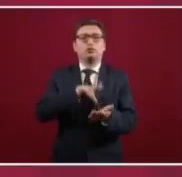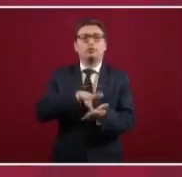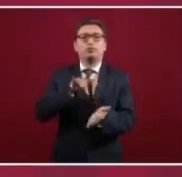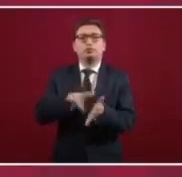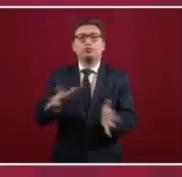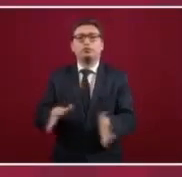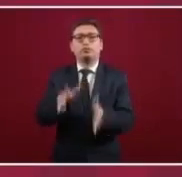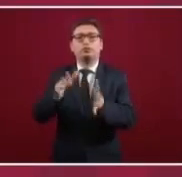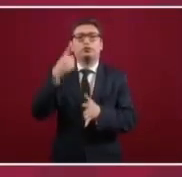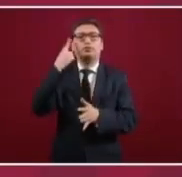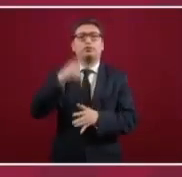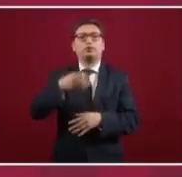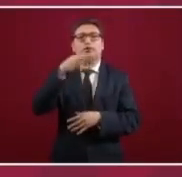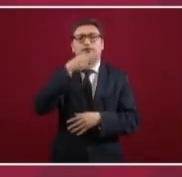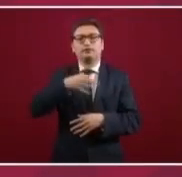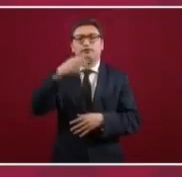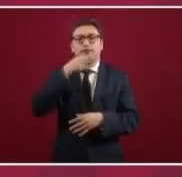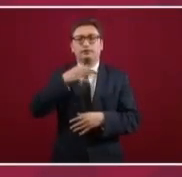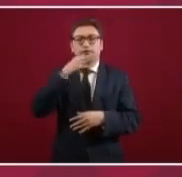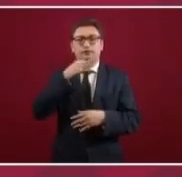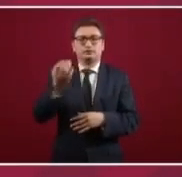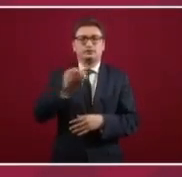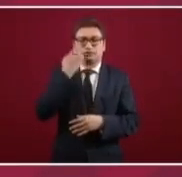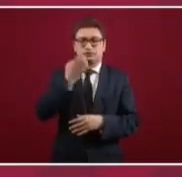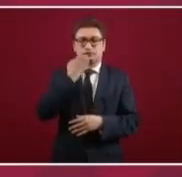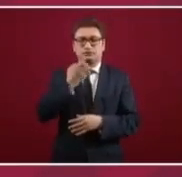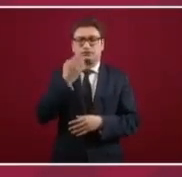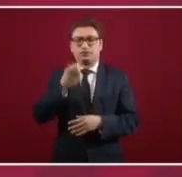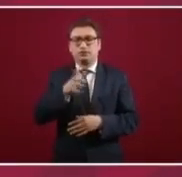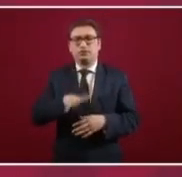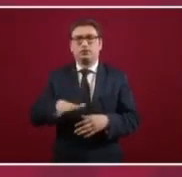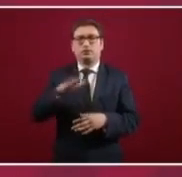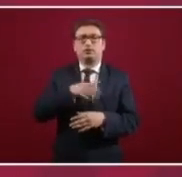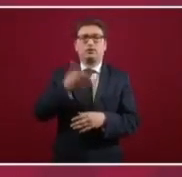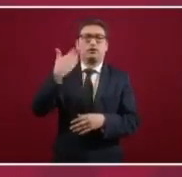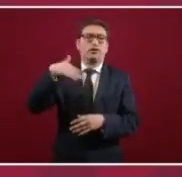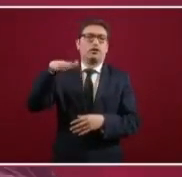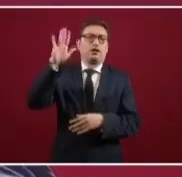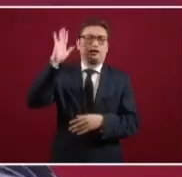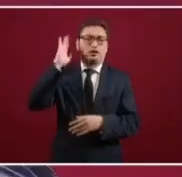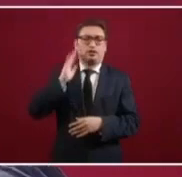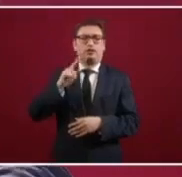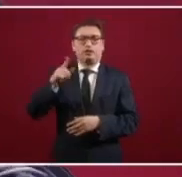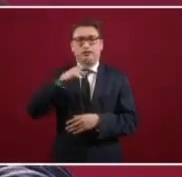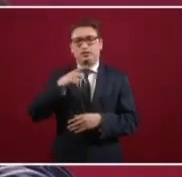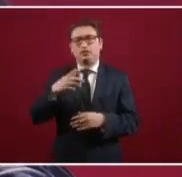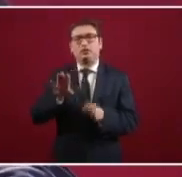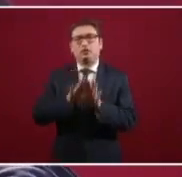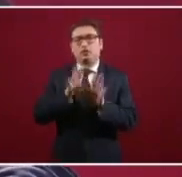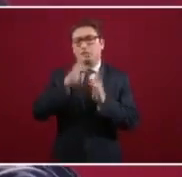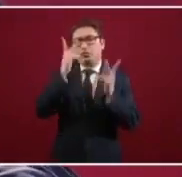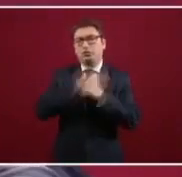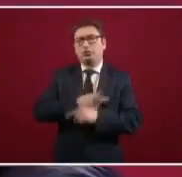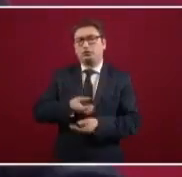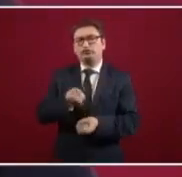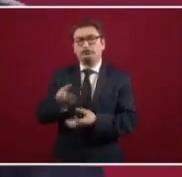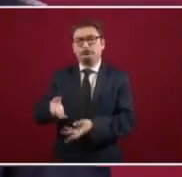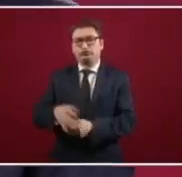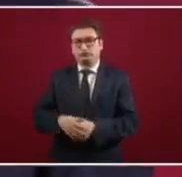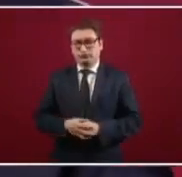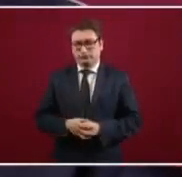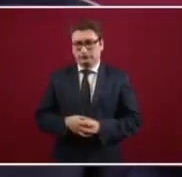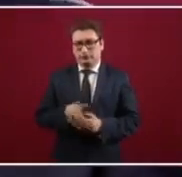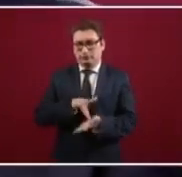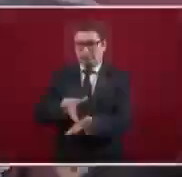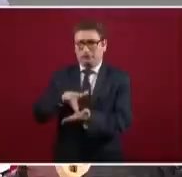de una fiesta estudiantil de la que él fue el padrino ahora además de